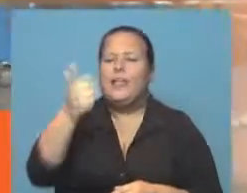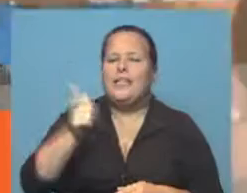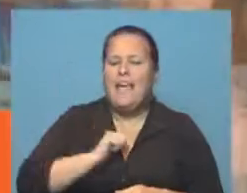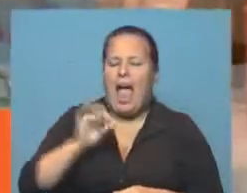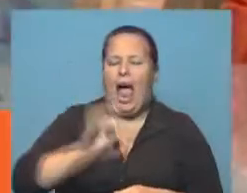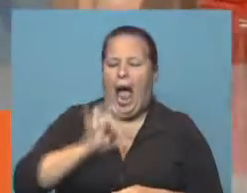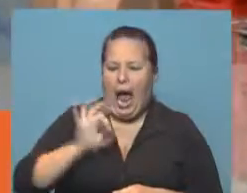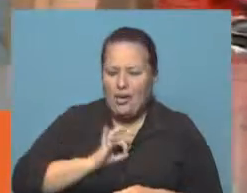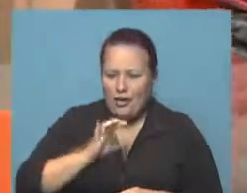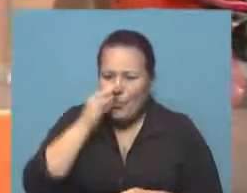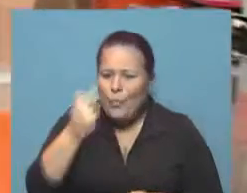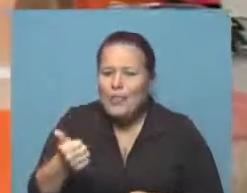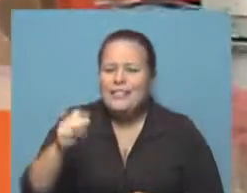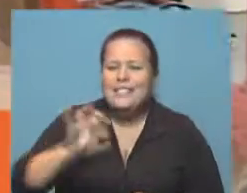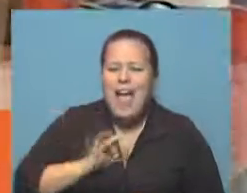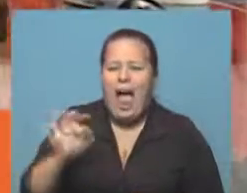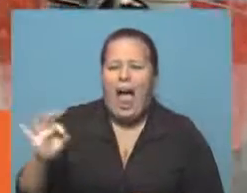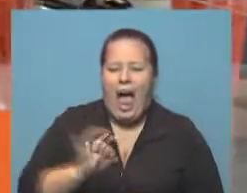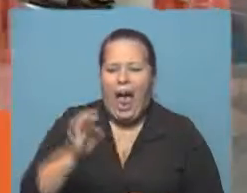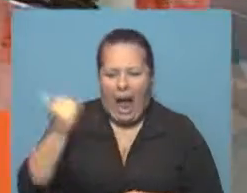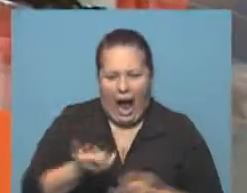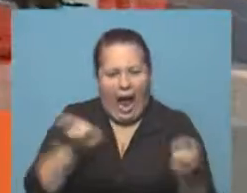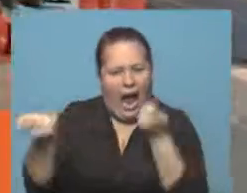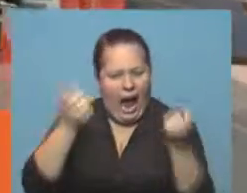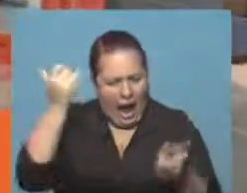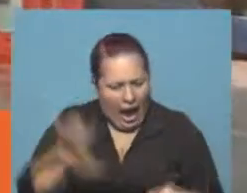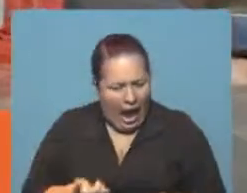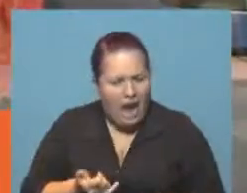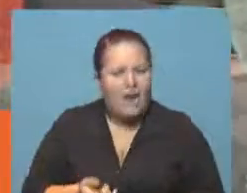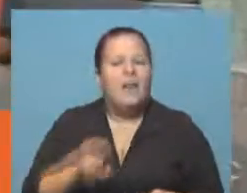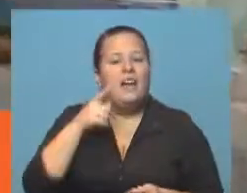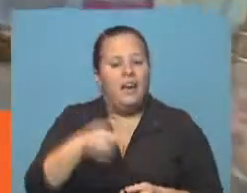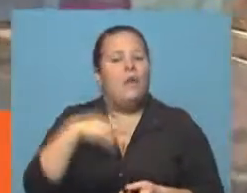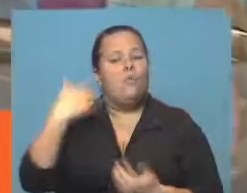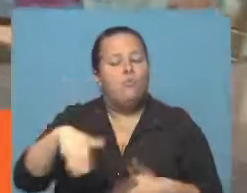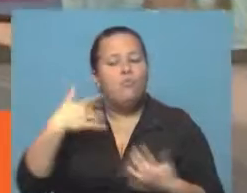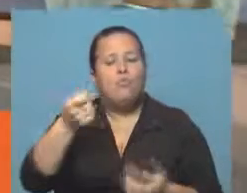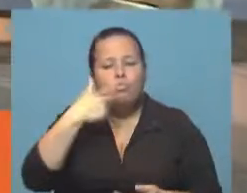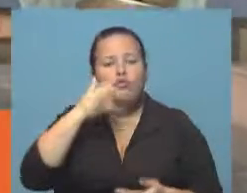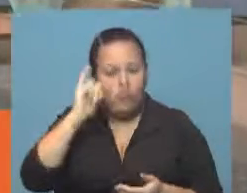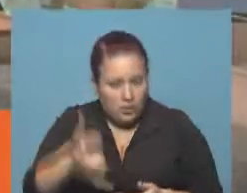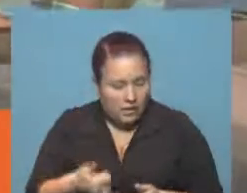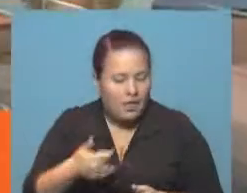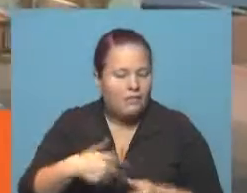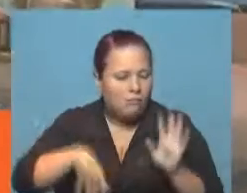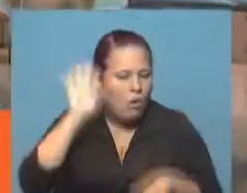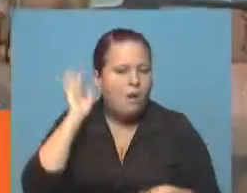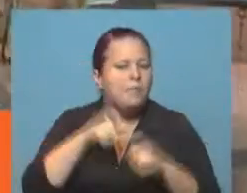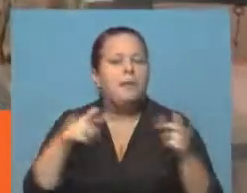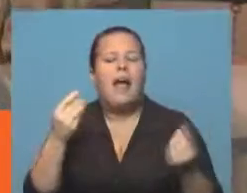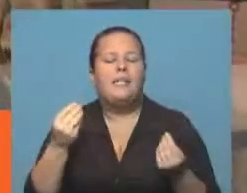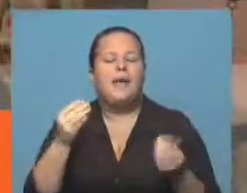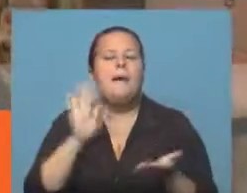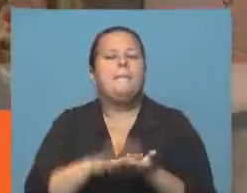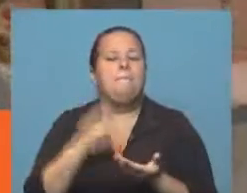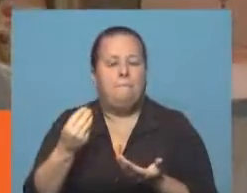años, Claro. 26 años en el mercado y que ha sido muy usado efectivamente desde el punto